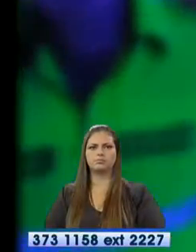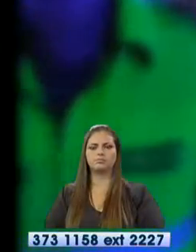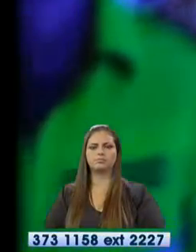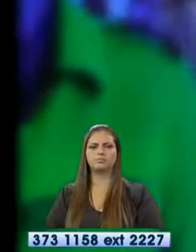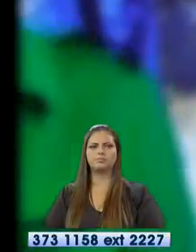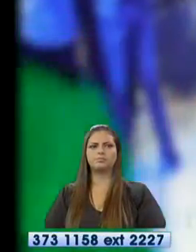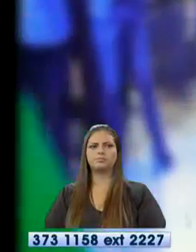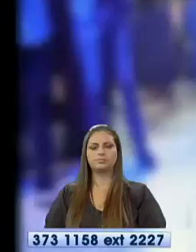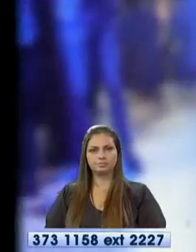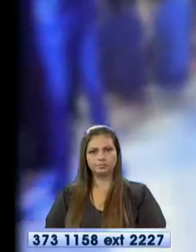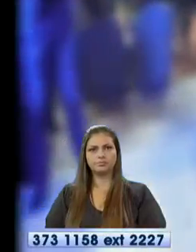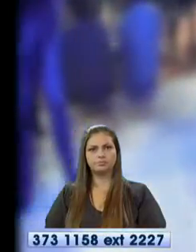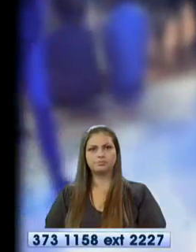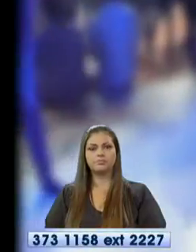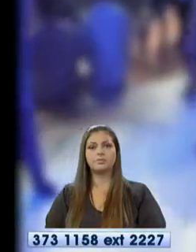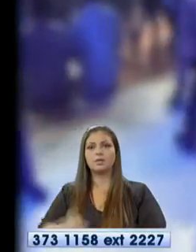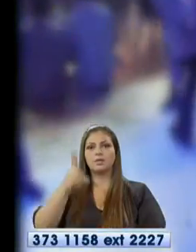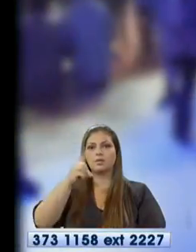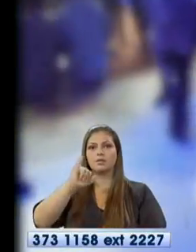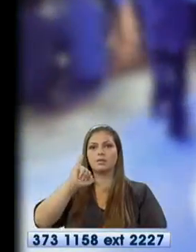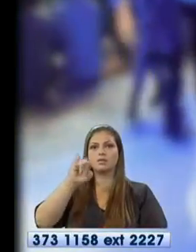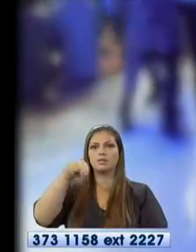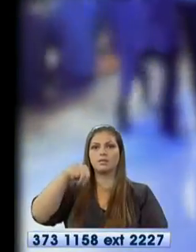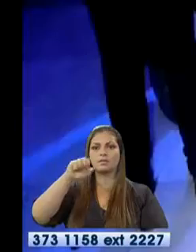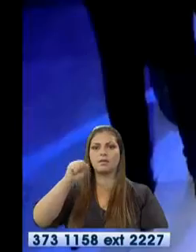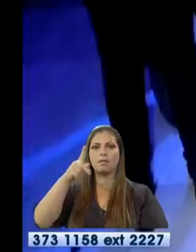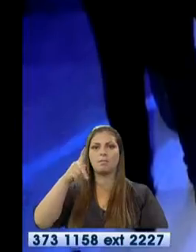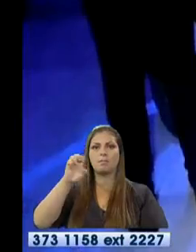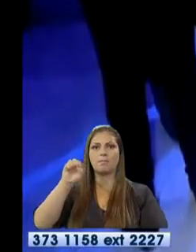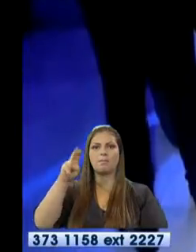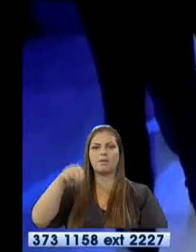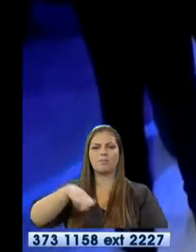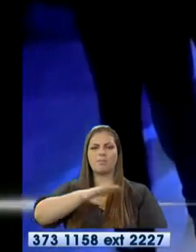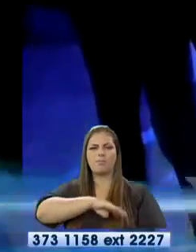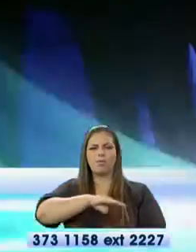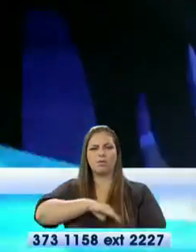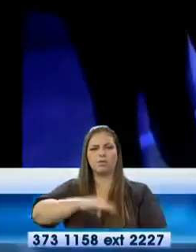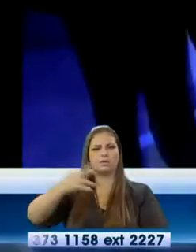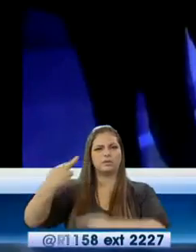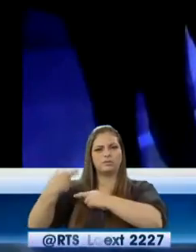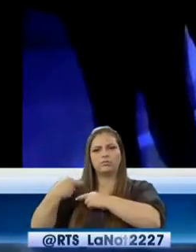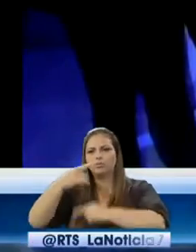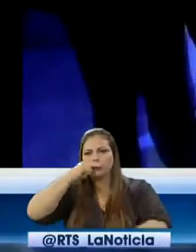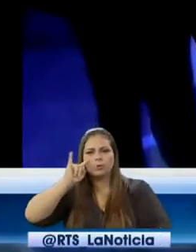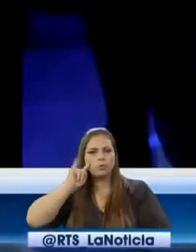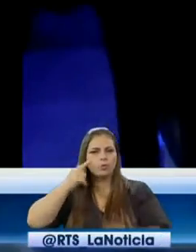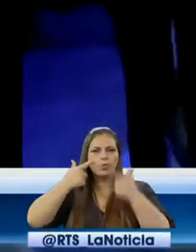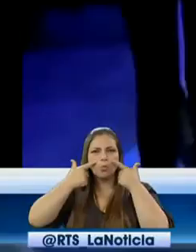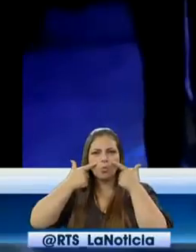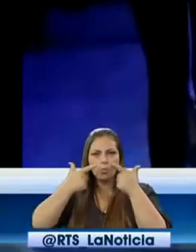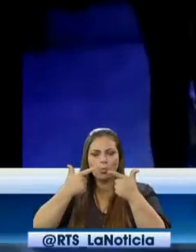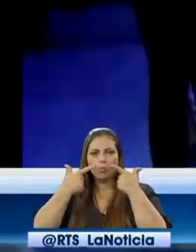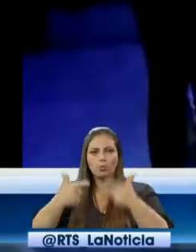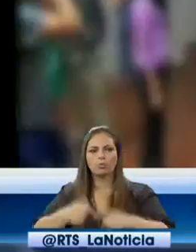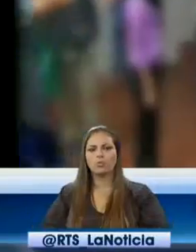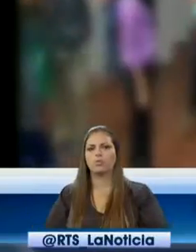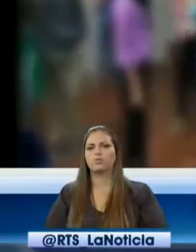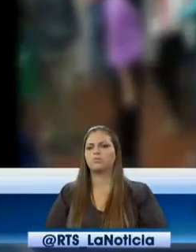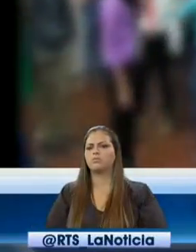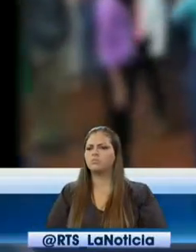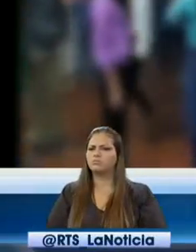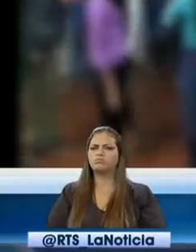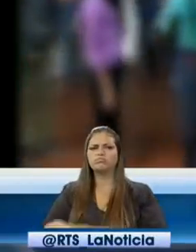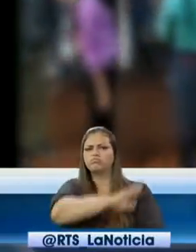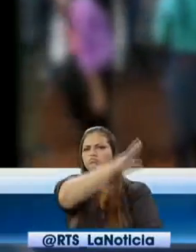La policía especializada en niños, niñas y adolescentes de INAPEM de La Azuay irrumpió en una discoteca en el cantón Chordelec, perteneciente a la provincia de La Azuay.